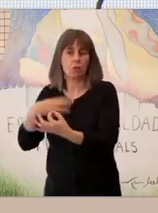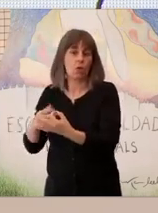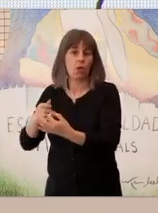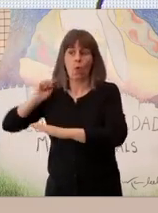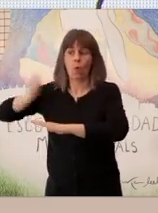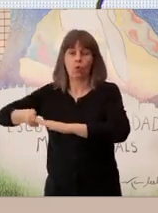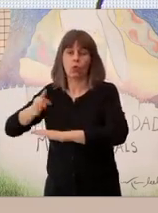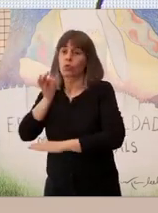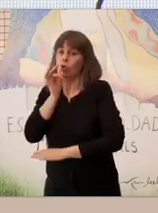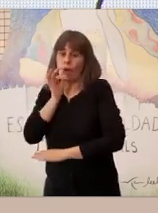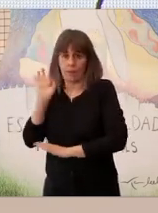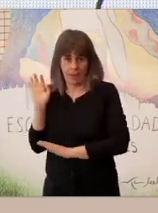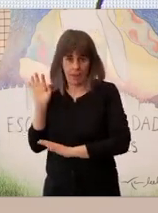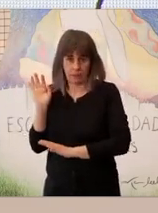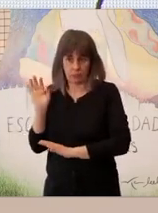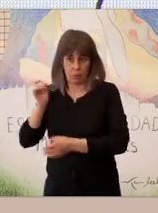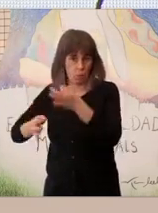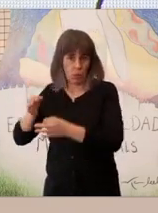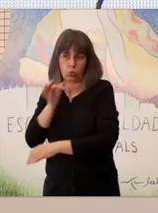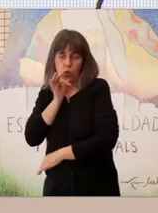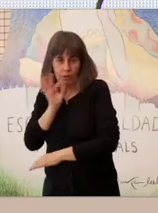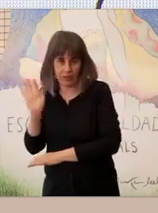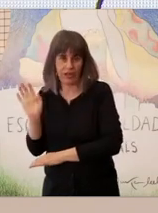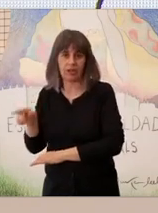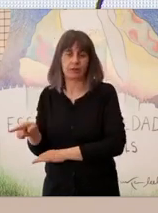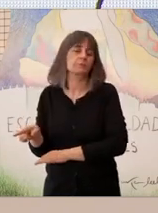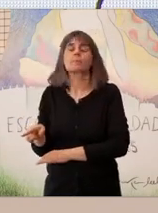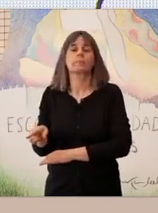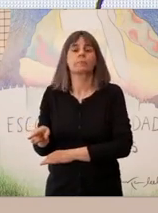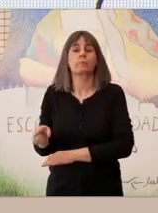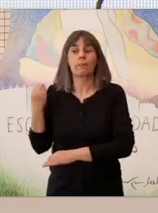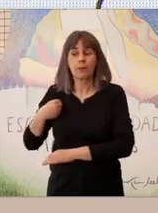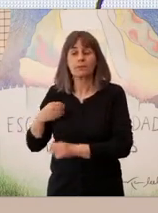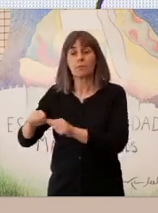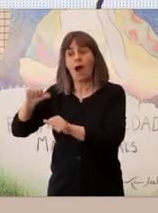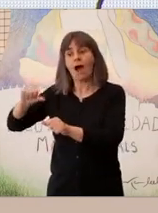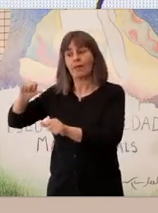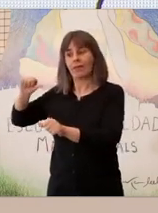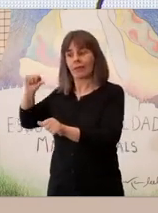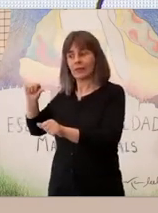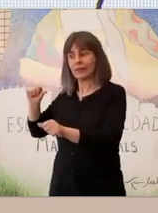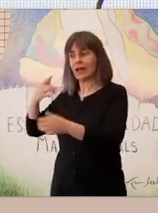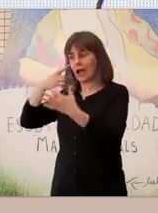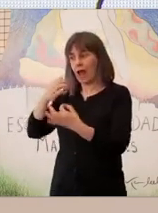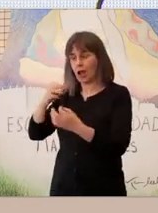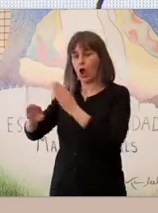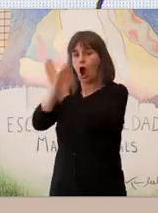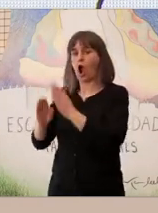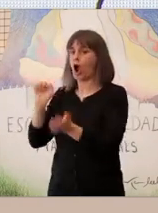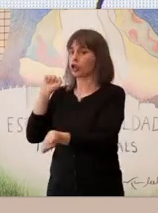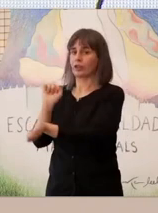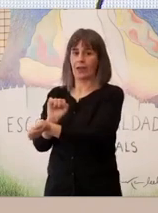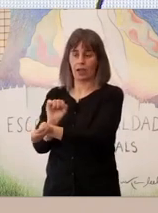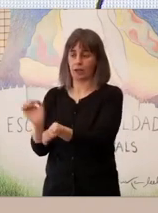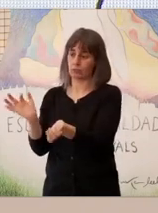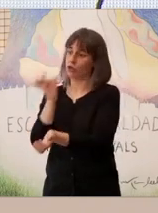sentencia. Evidentemente, en esos casos en los que los antecedentes no han dado lugar a una condena, pues no podemos hablar de